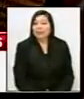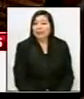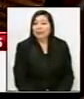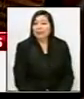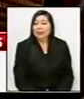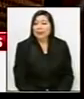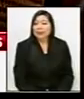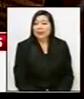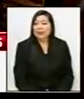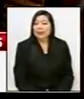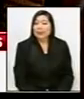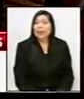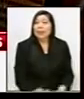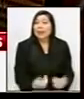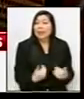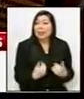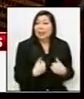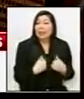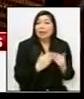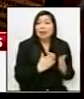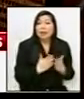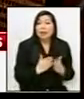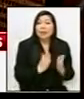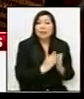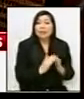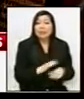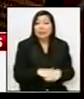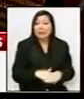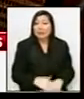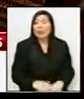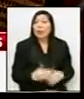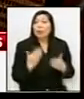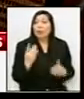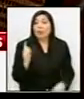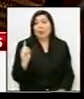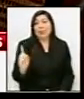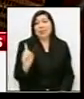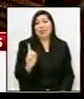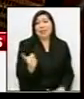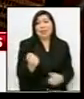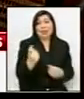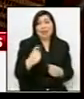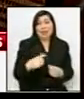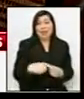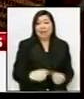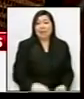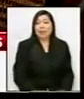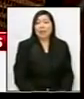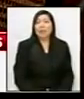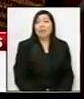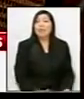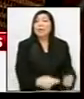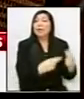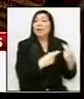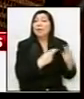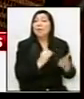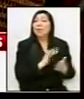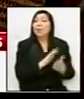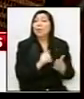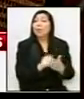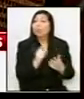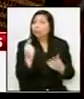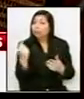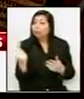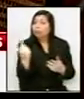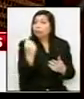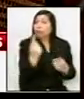dice la Constitución de Palermo, tiene que ser una organización estructurada, donde cada uno de los integrantes tiene un cargo. Tú haces esto, tú